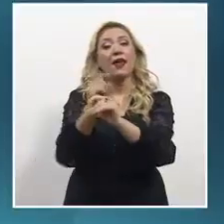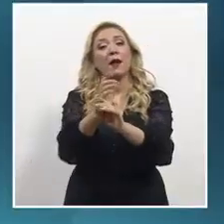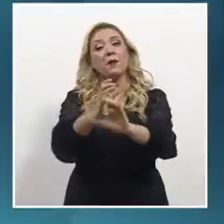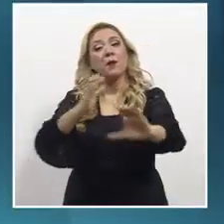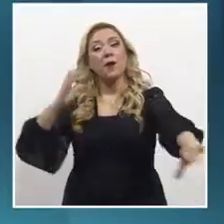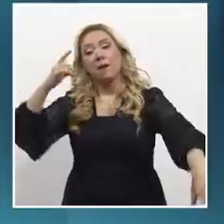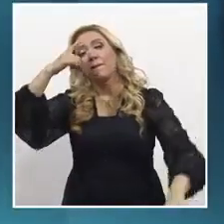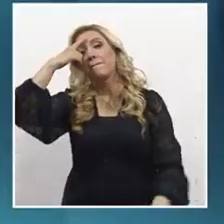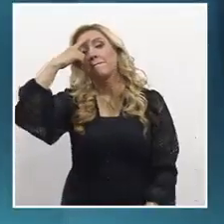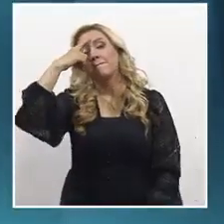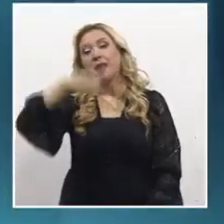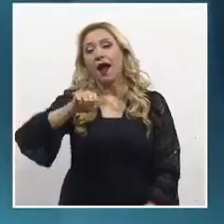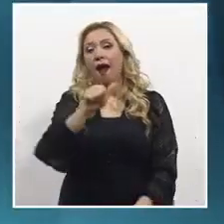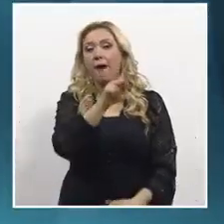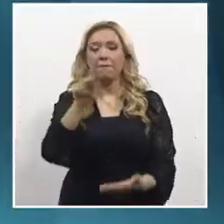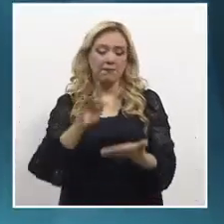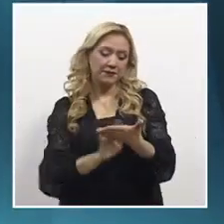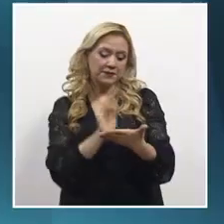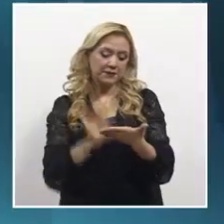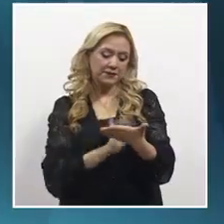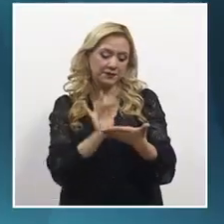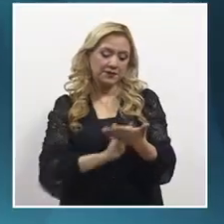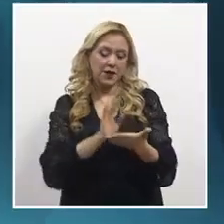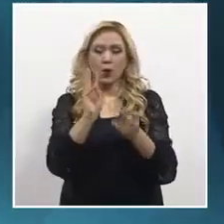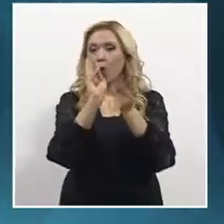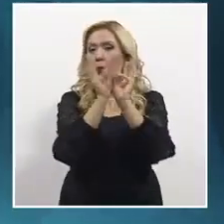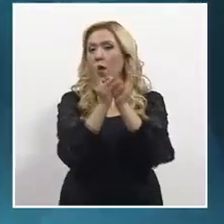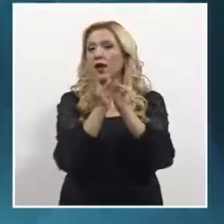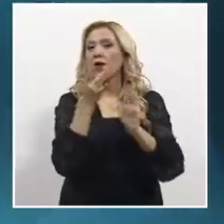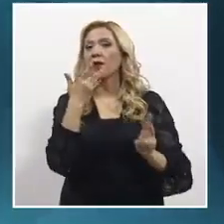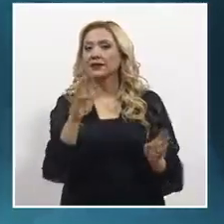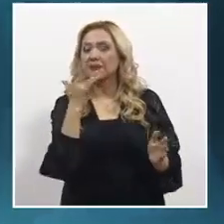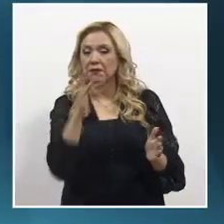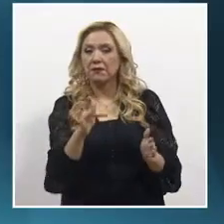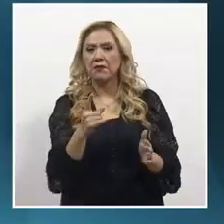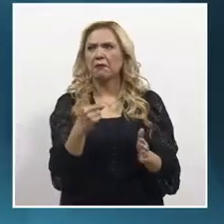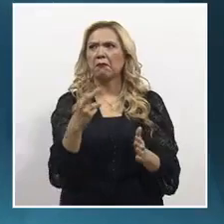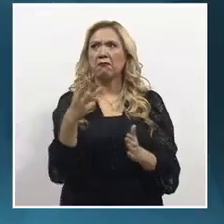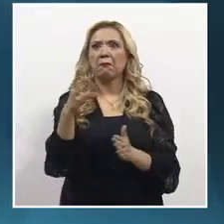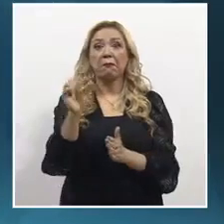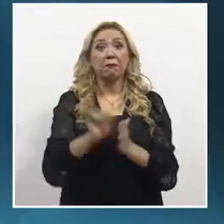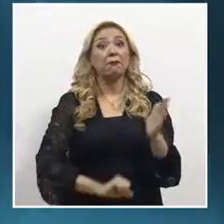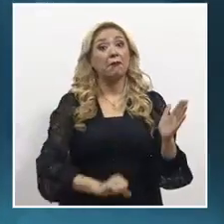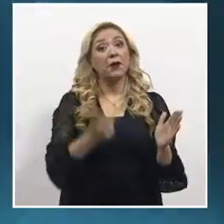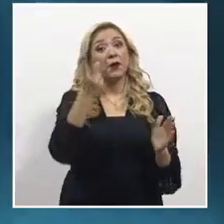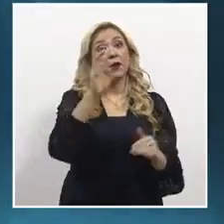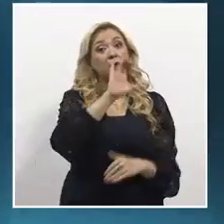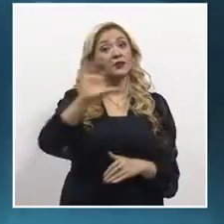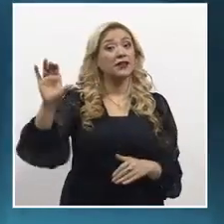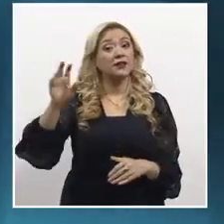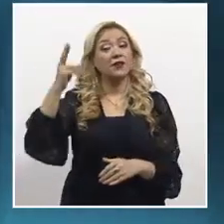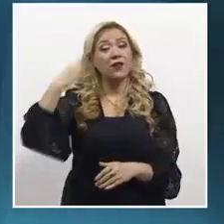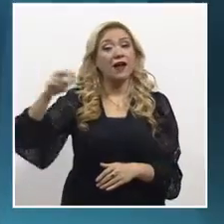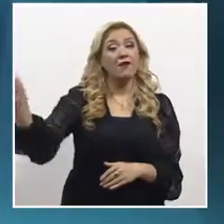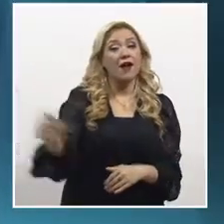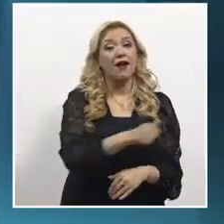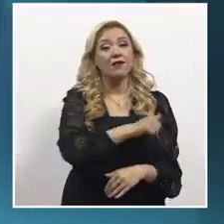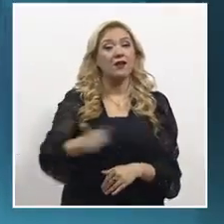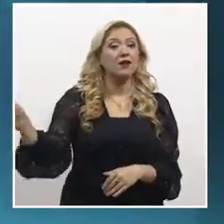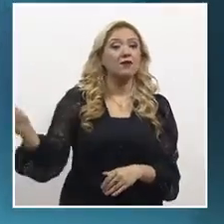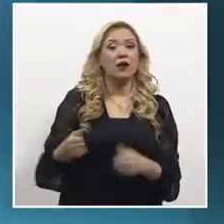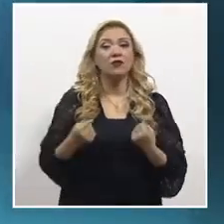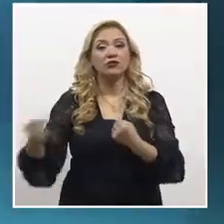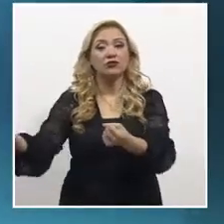adaptado a través de una aplicación móvil y un número de WhatsApp que en pocos meses ha realizado alrededor de 200 viajes que brindan